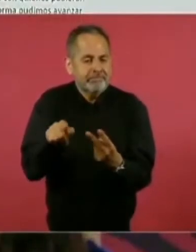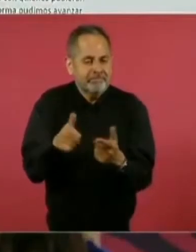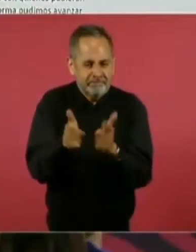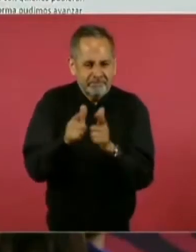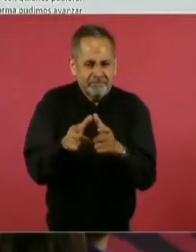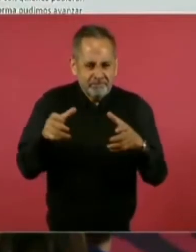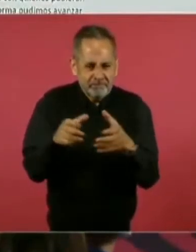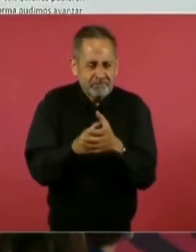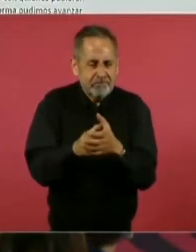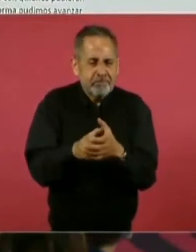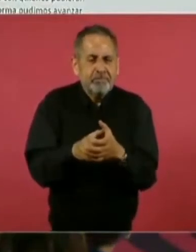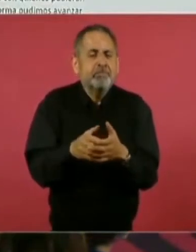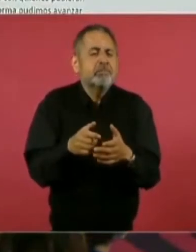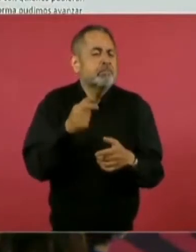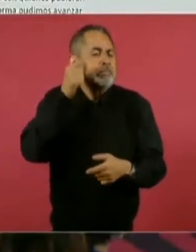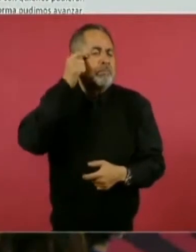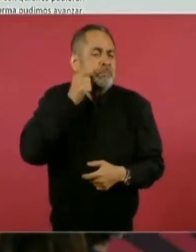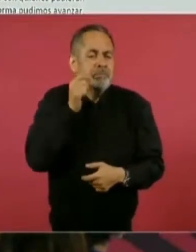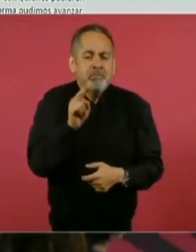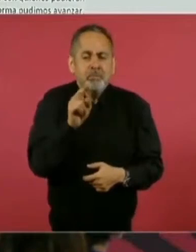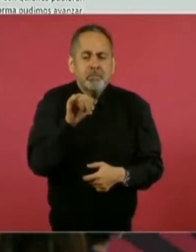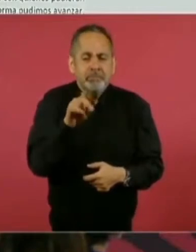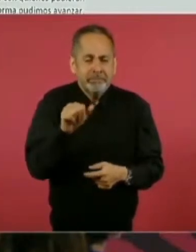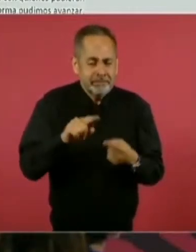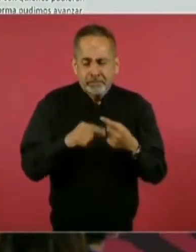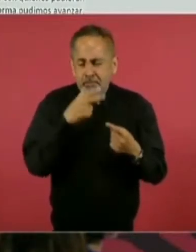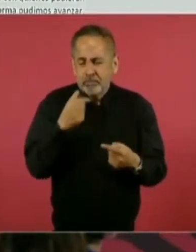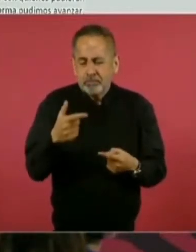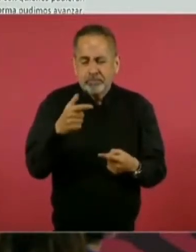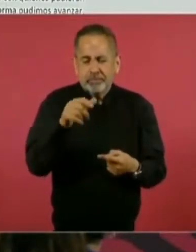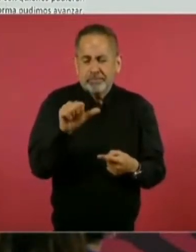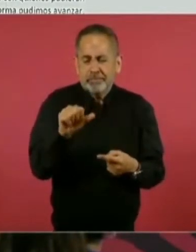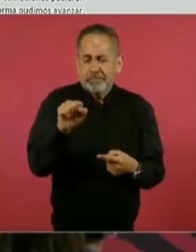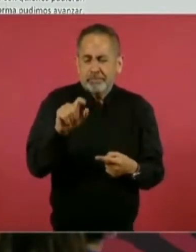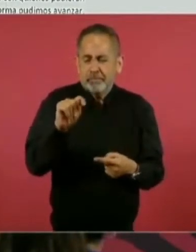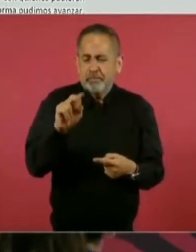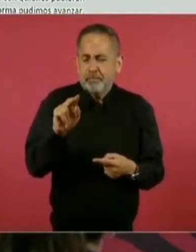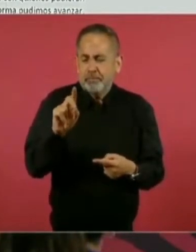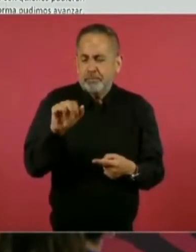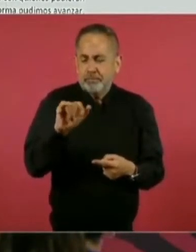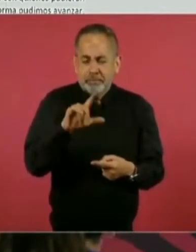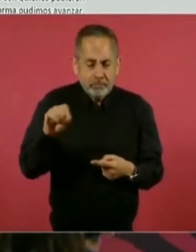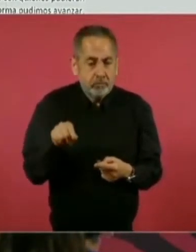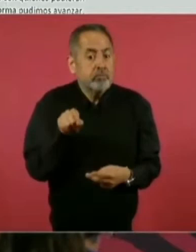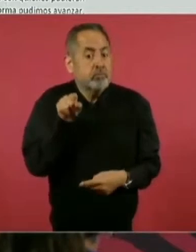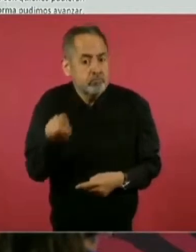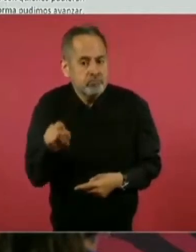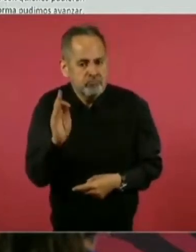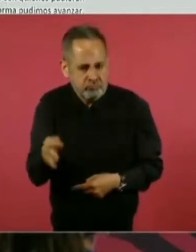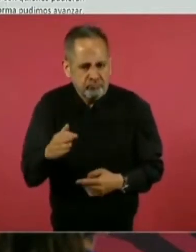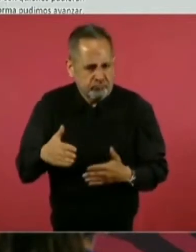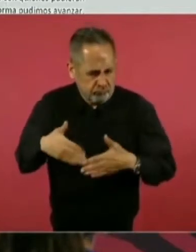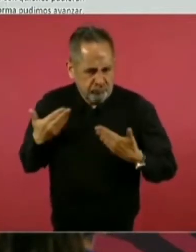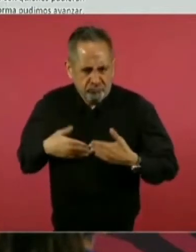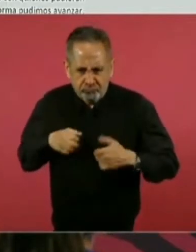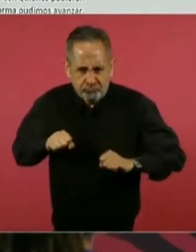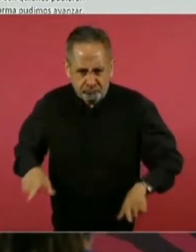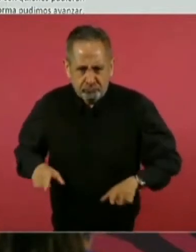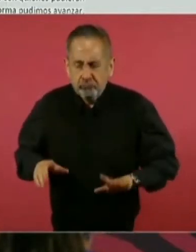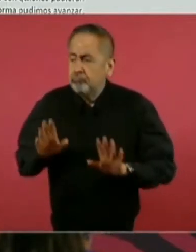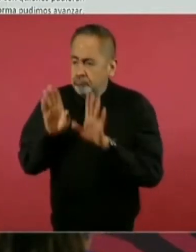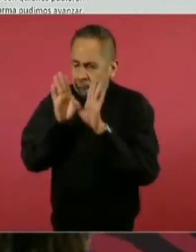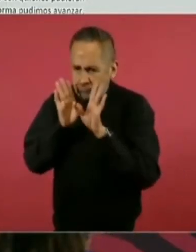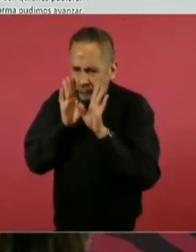delictivo Guerreros Unidos, Gildardo López Astudillo, aceptó colaborar en calidad de